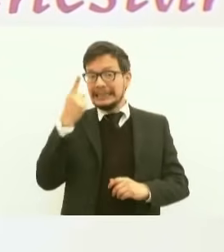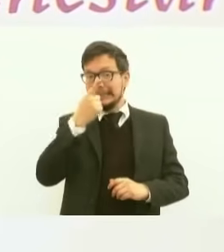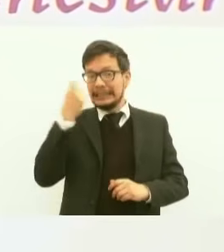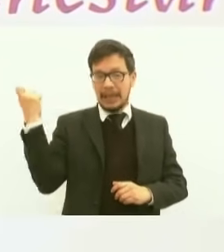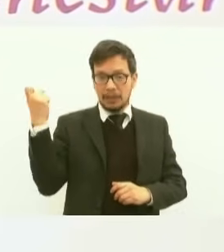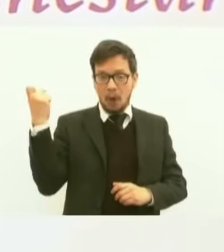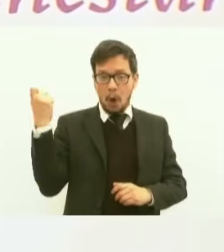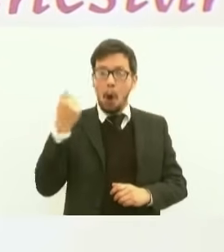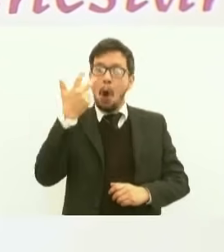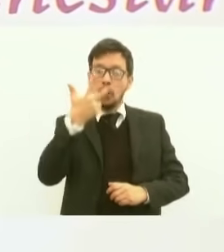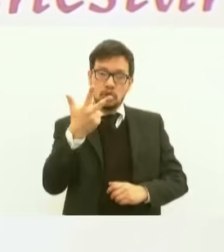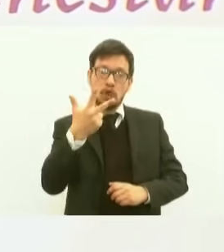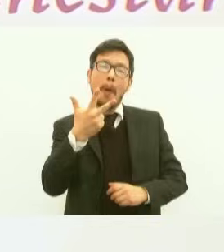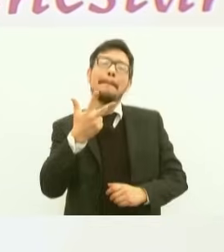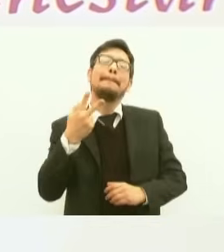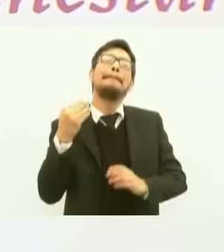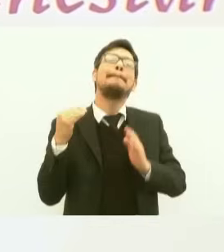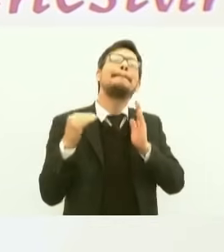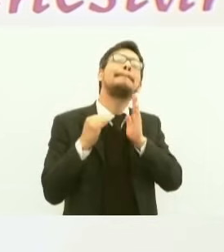108,000 millones de pesos.